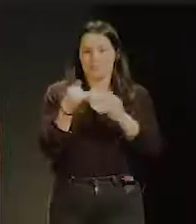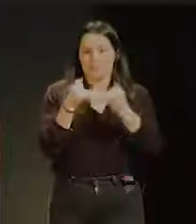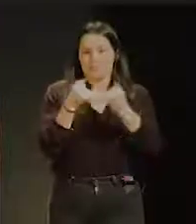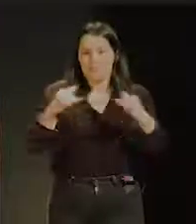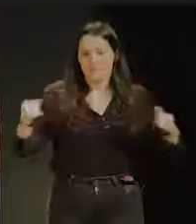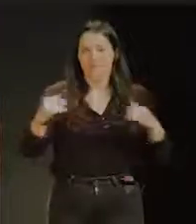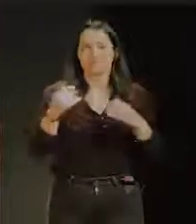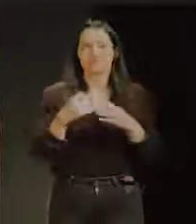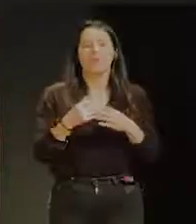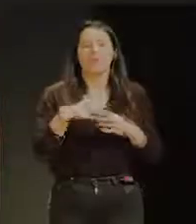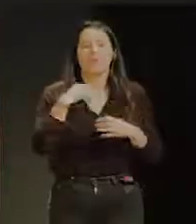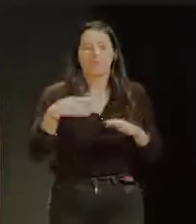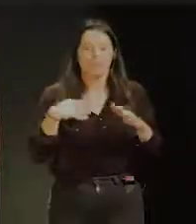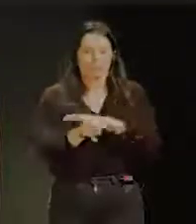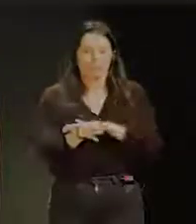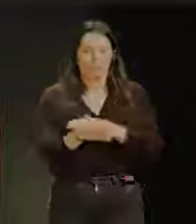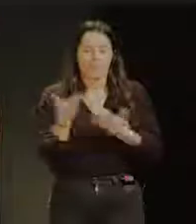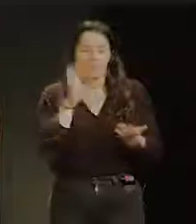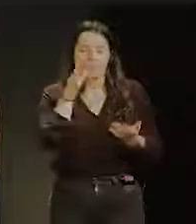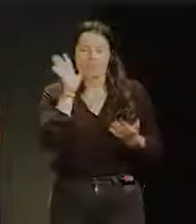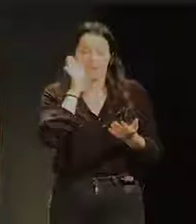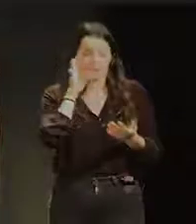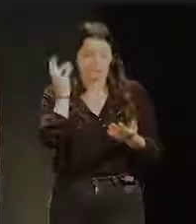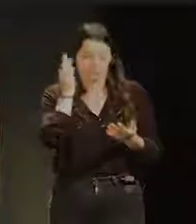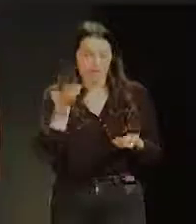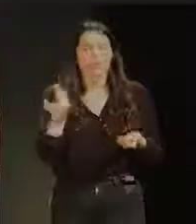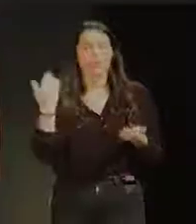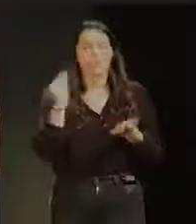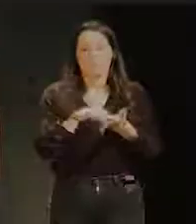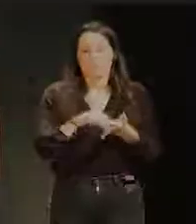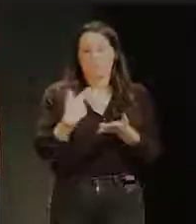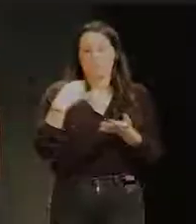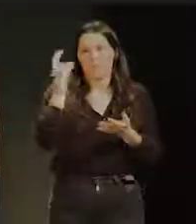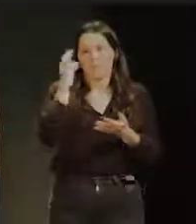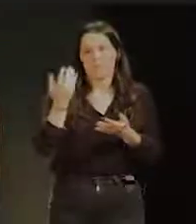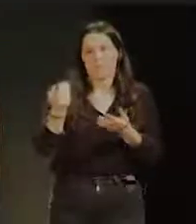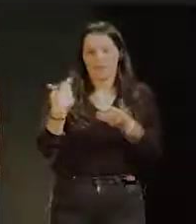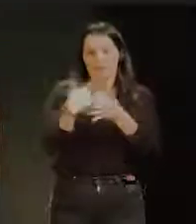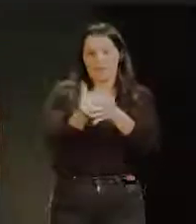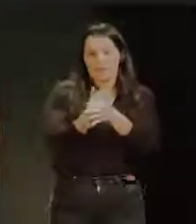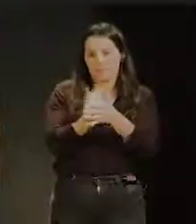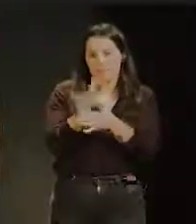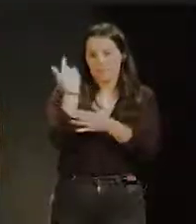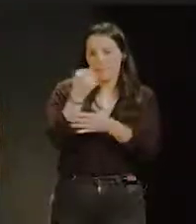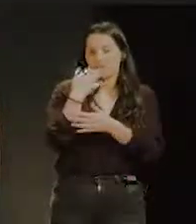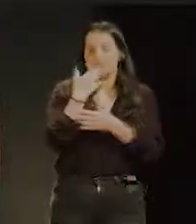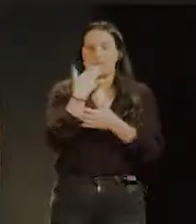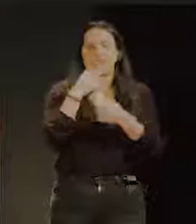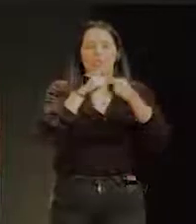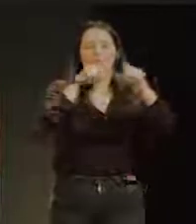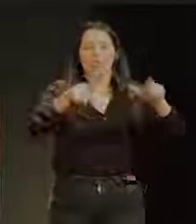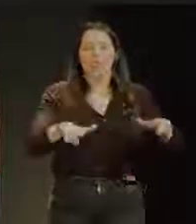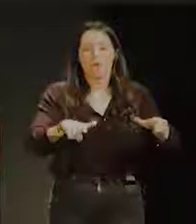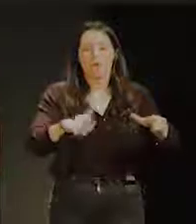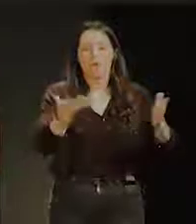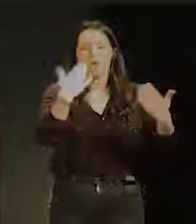que como ella bien ha dicho antes, muchísimas veces, y me comentaba ayer, si un local no tiene un